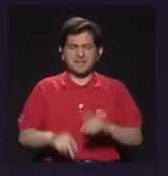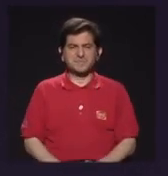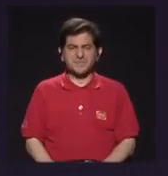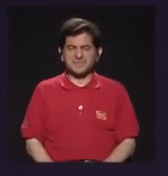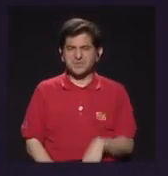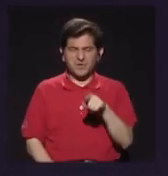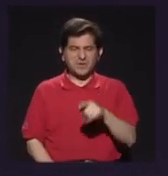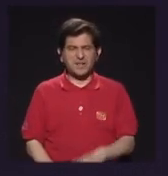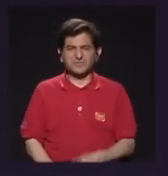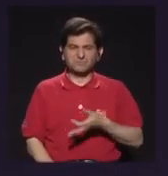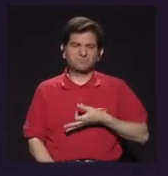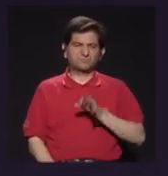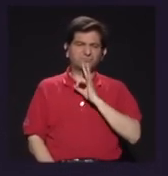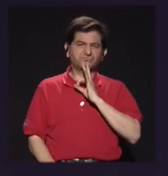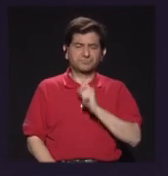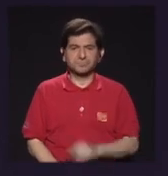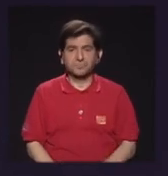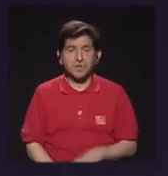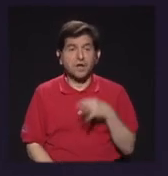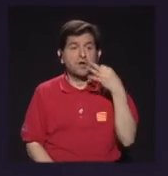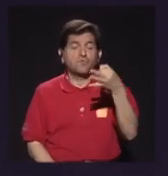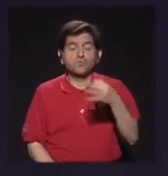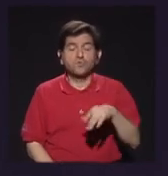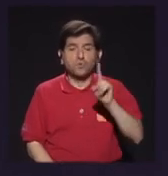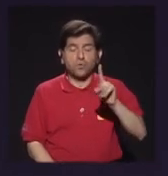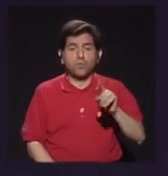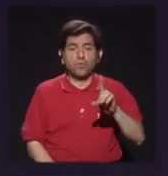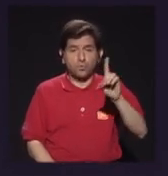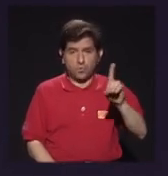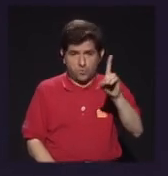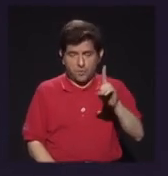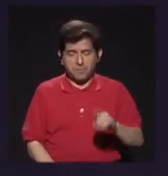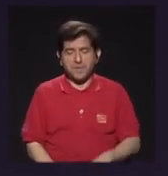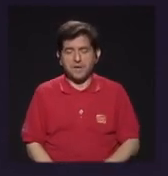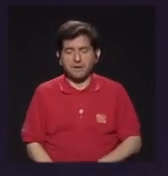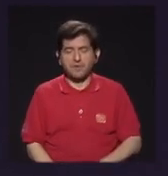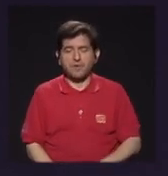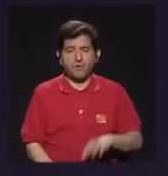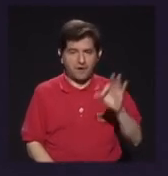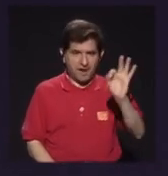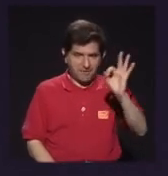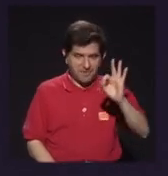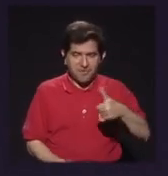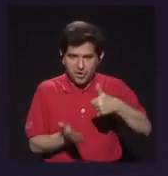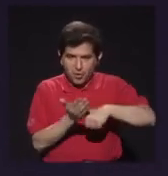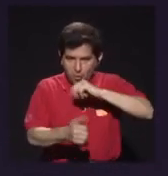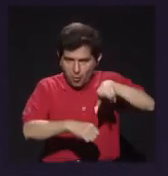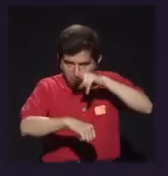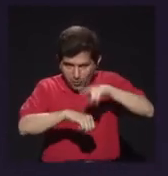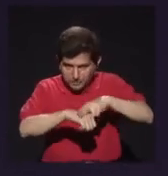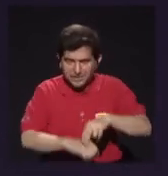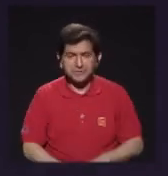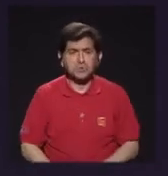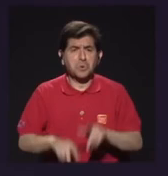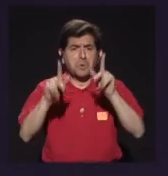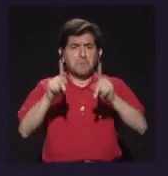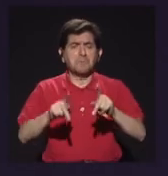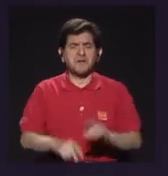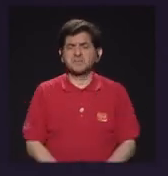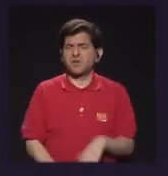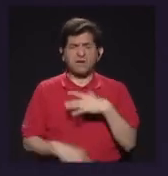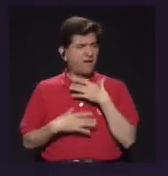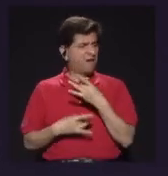entonces va a venir el próximo primer domingo de febrero el día de las elecciones nacionales y gran parte de la ciudadanía va a estar tan